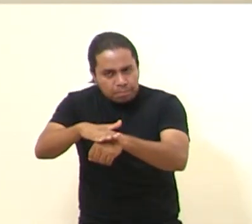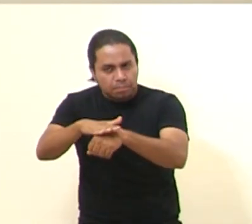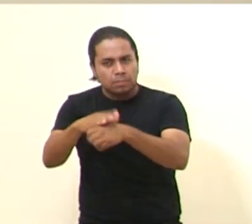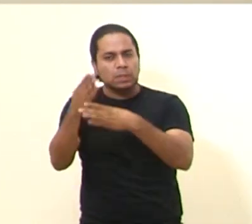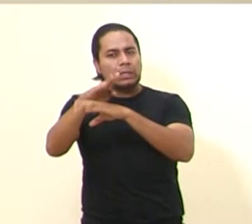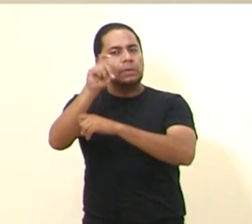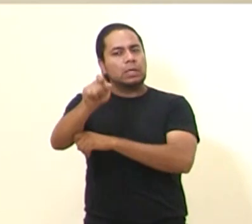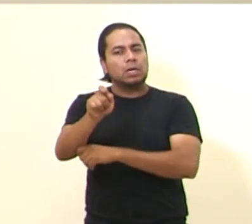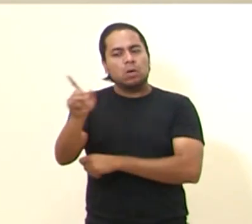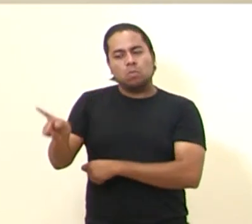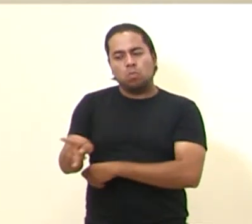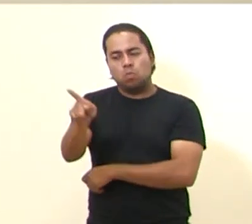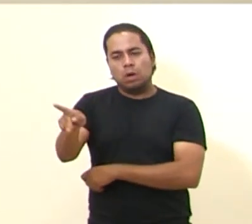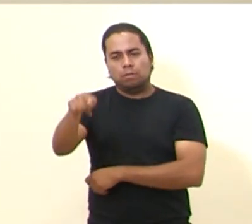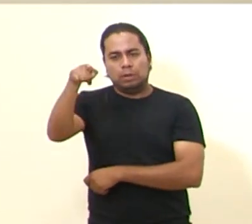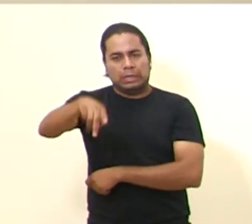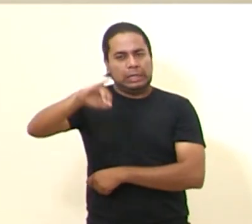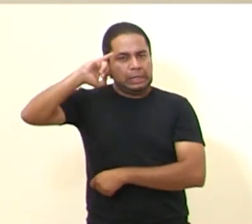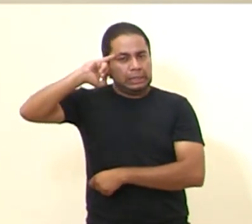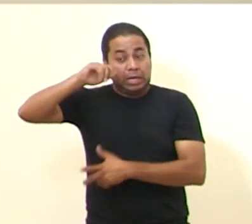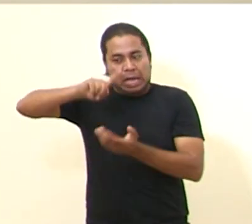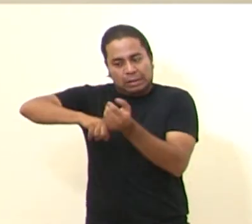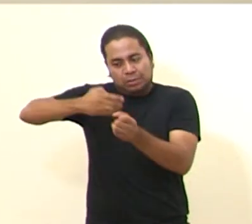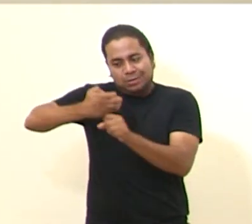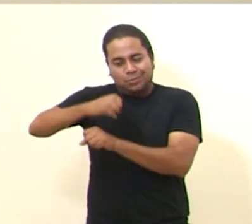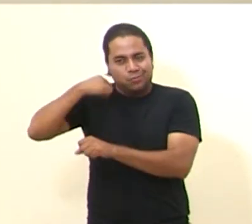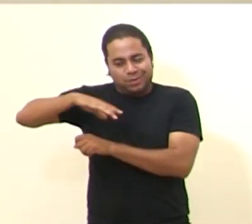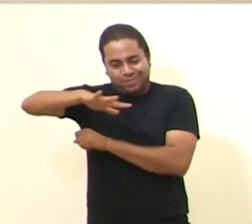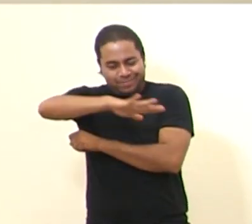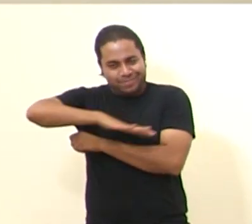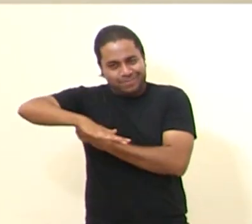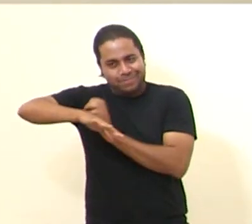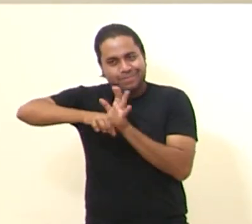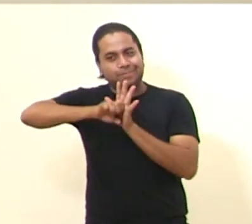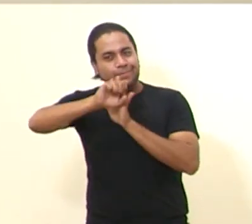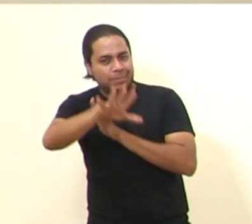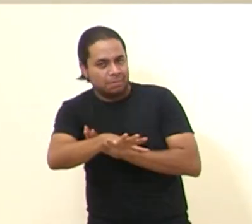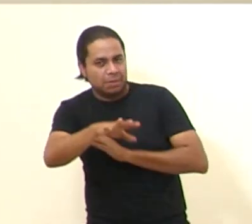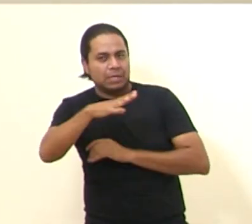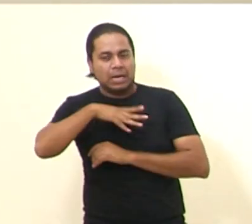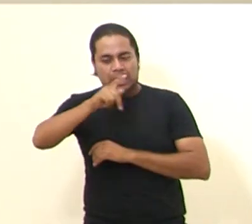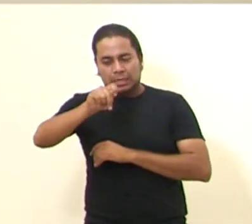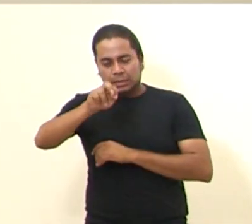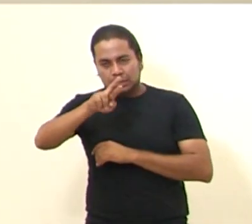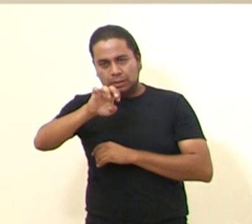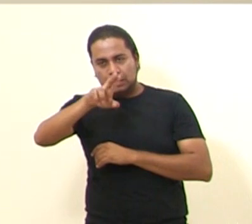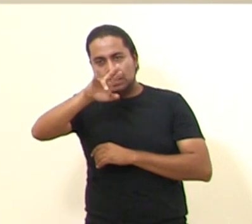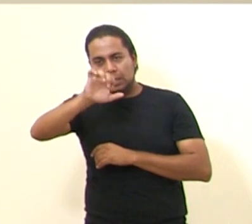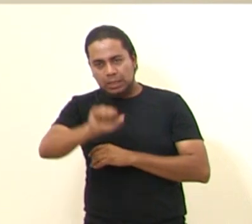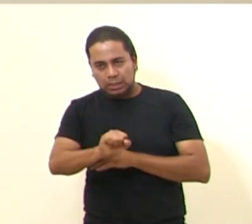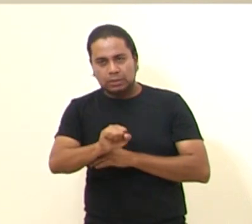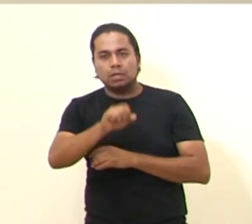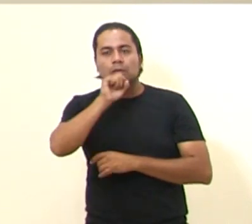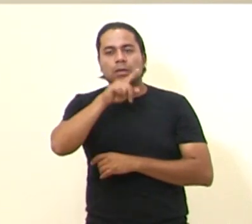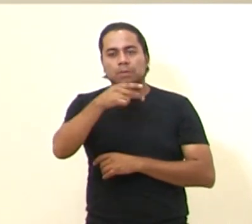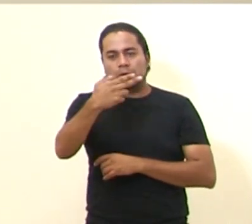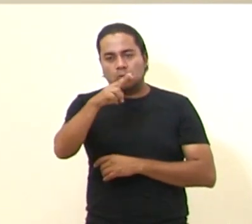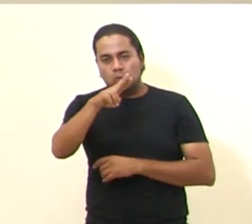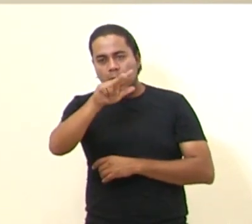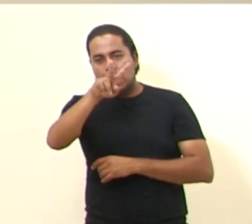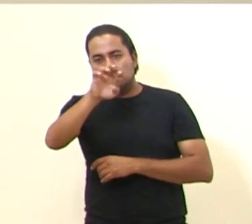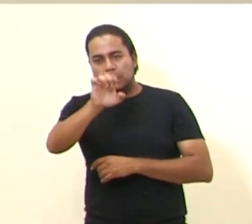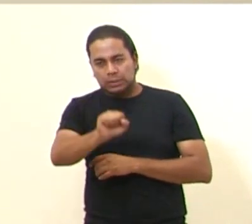sobre los pueblos indígenas de nuestro estado de Oaxaca. Por ejemplo, de los triquis, de los